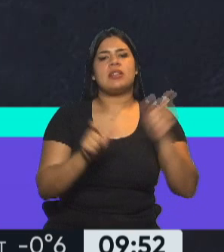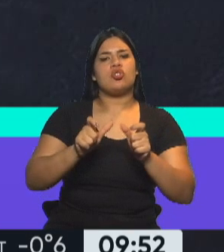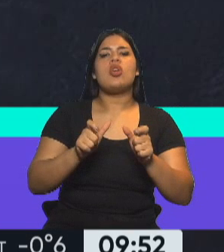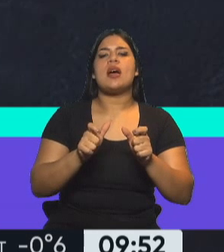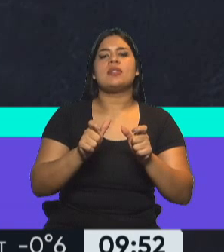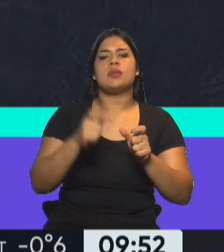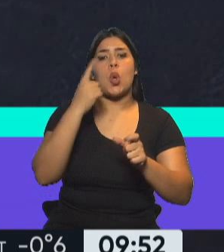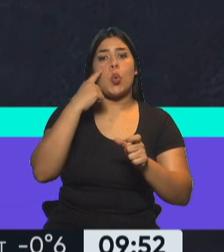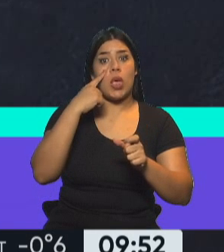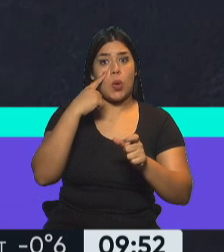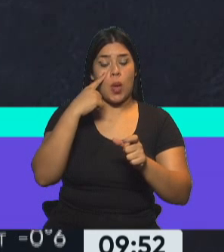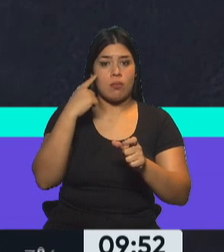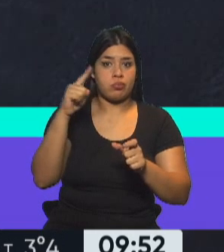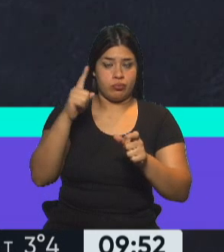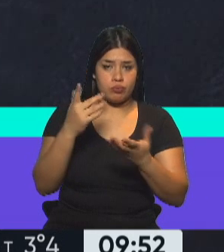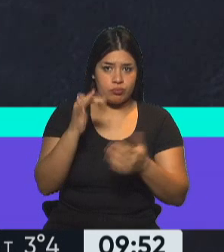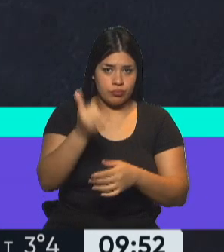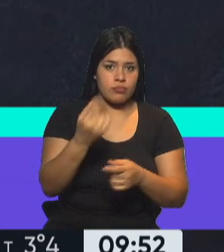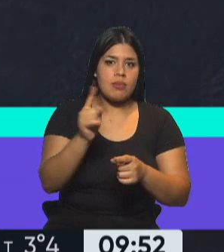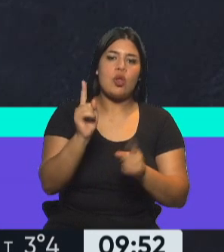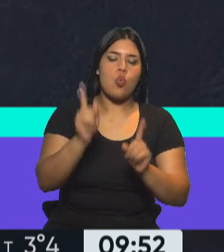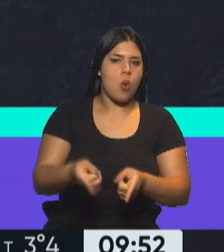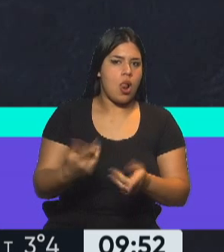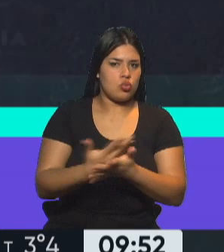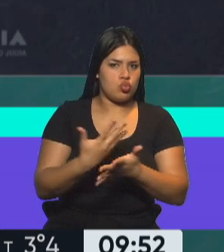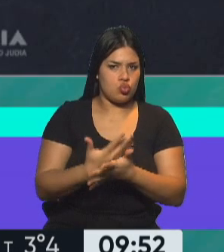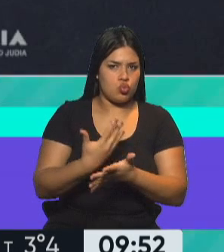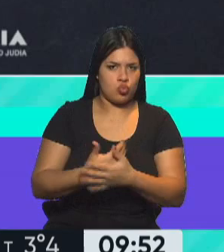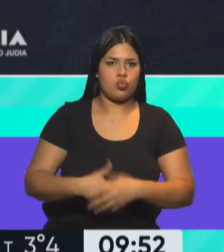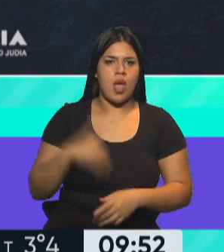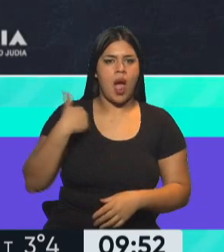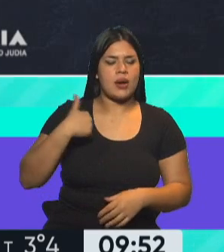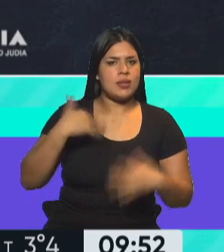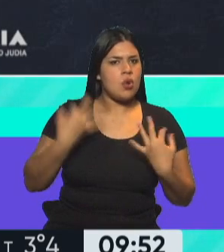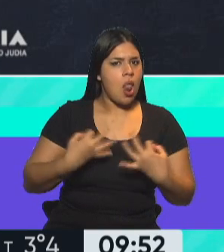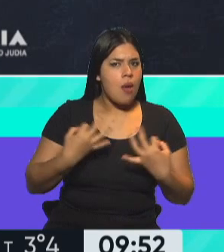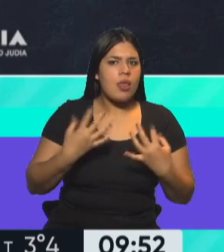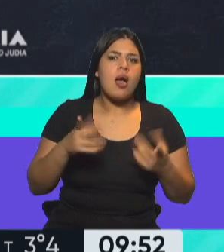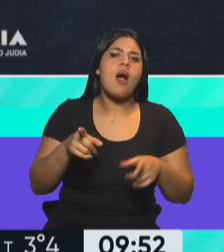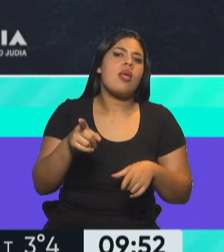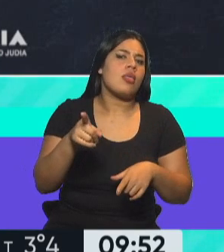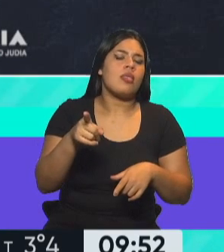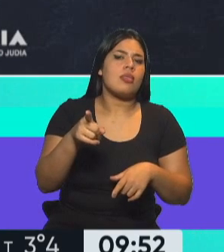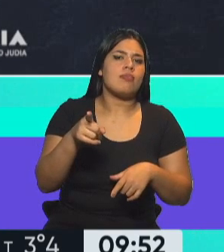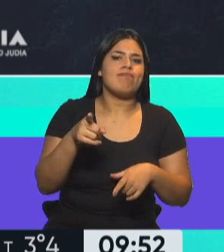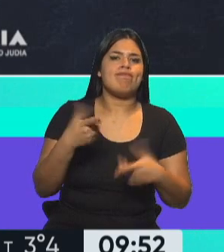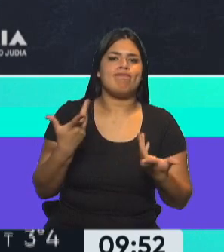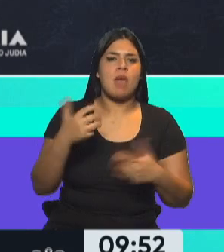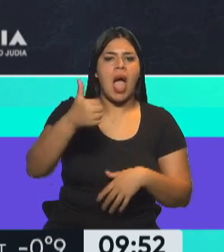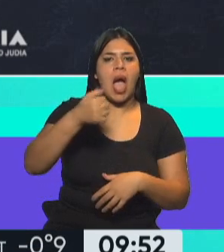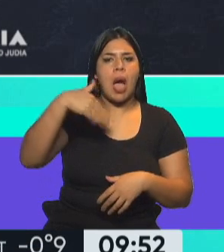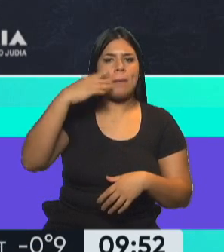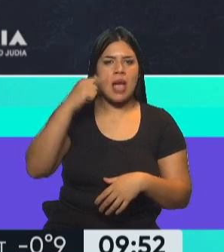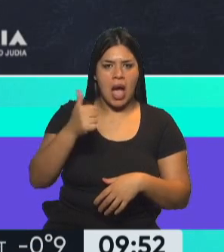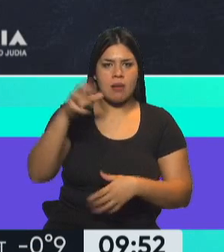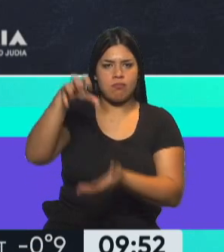sobrevivieron al atentado contra todos los argentinos, que significó el atentado a la AMIA, a la sede de la Mutual Judía.